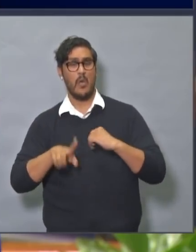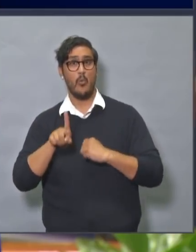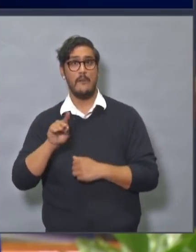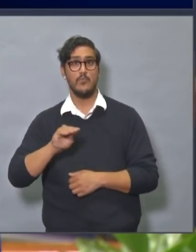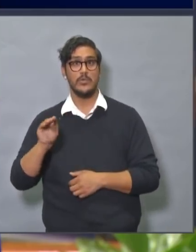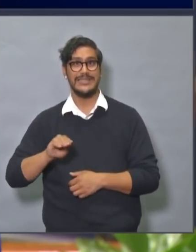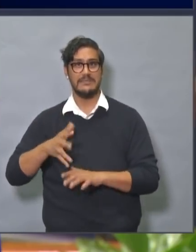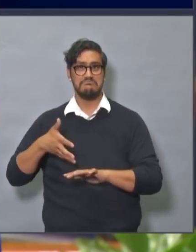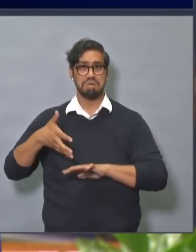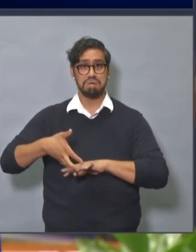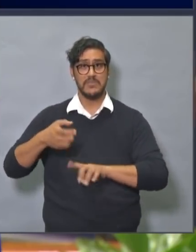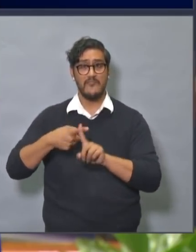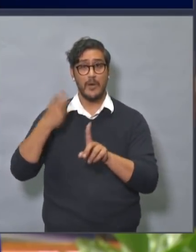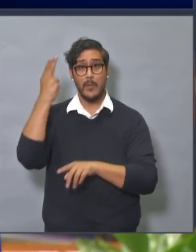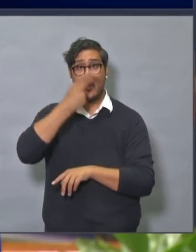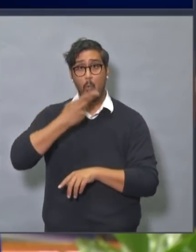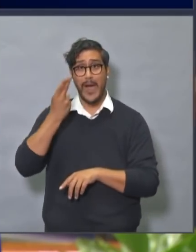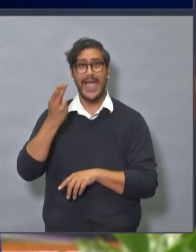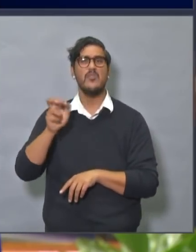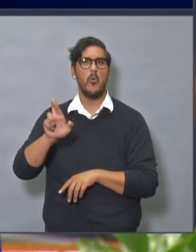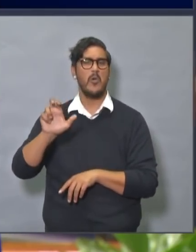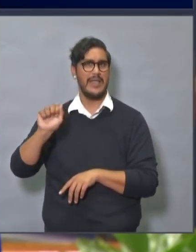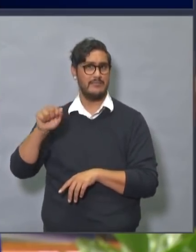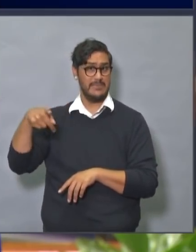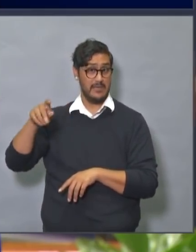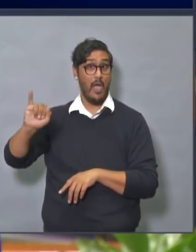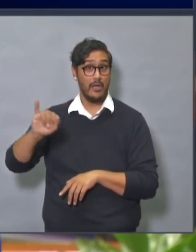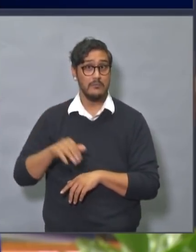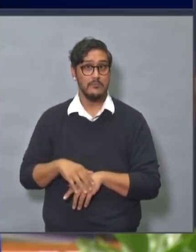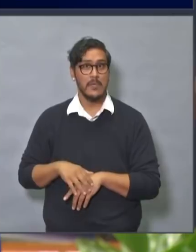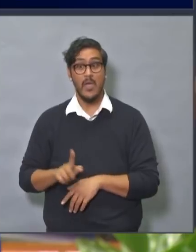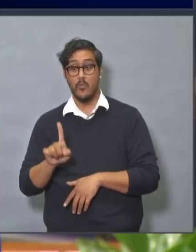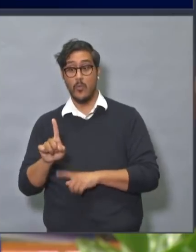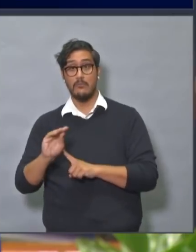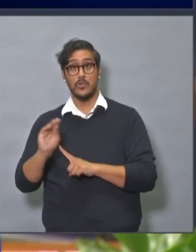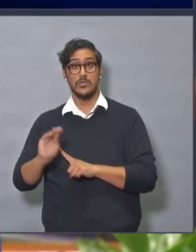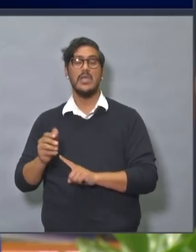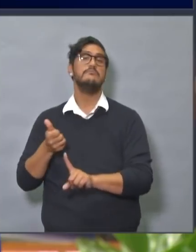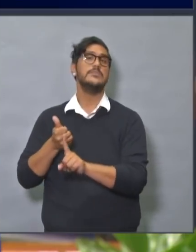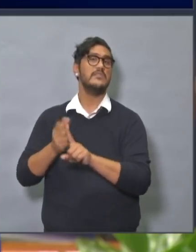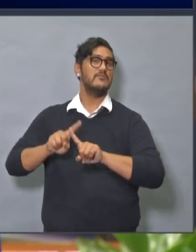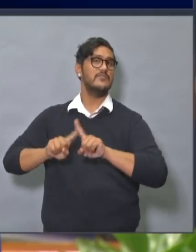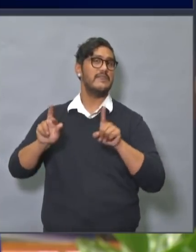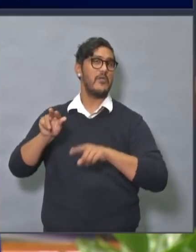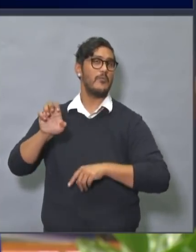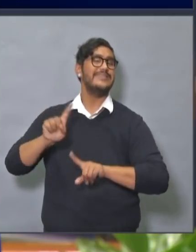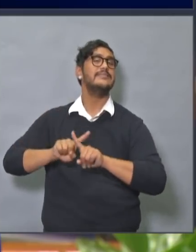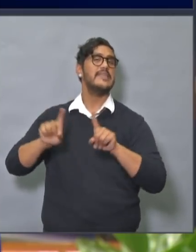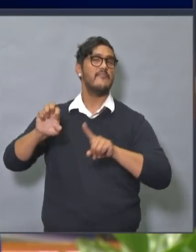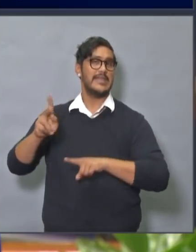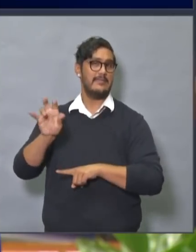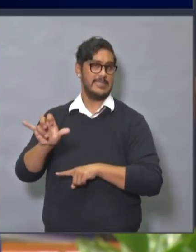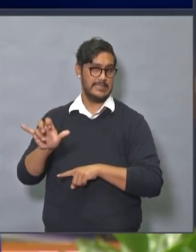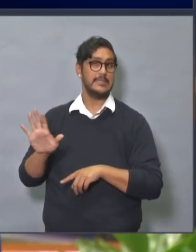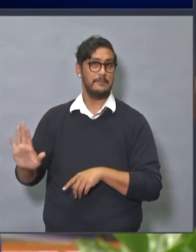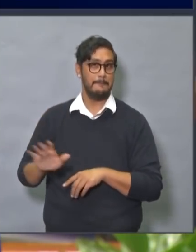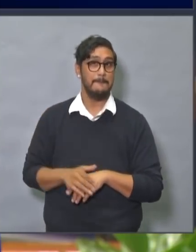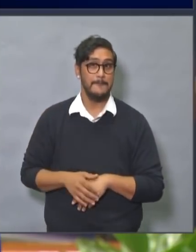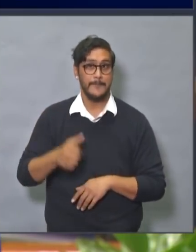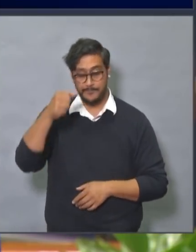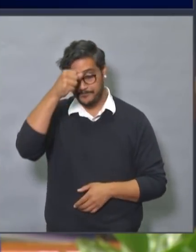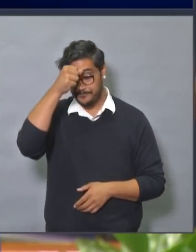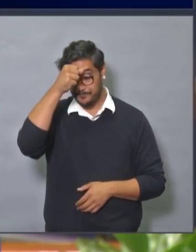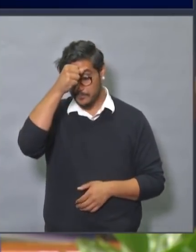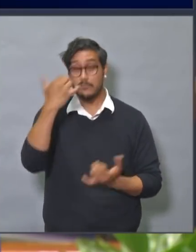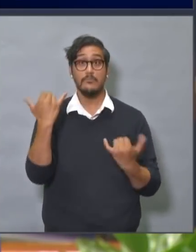1% son nativas de Hawái o de las islas del Pacífico y 1% son de otra raza de etnicidad. Hoy